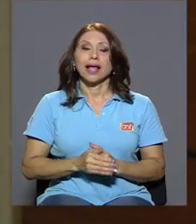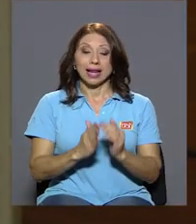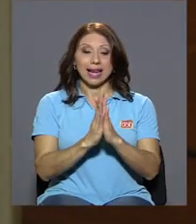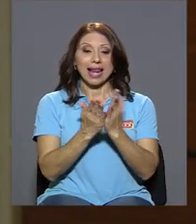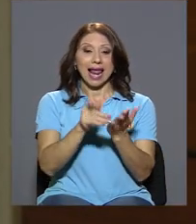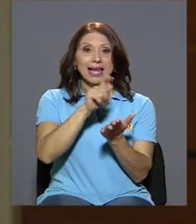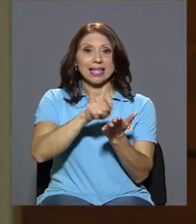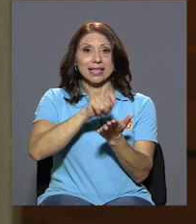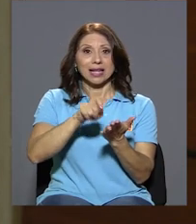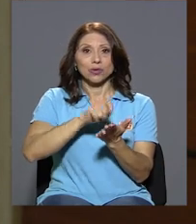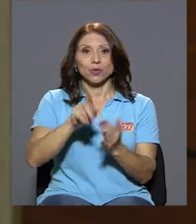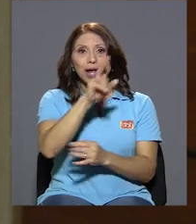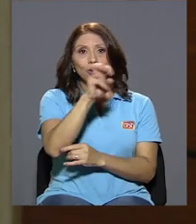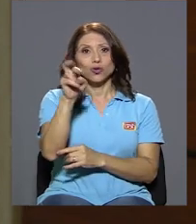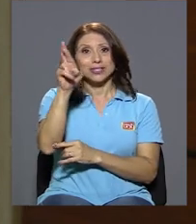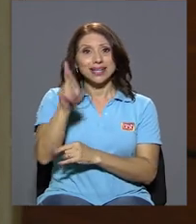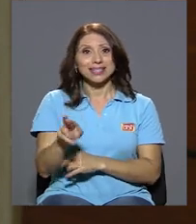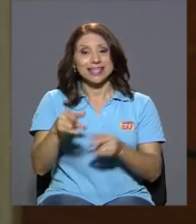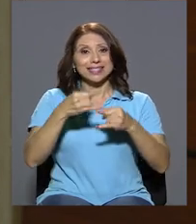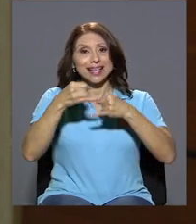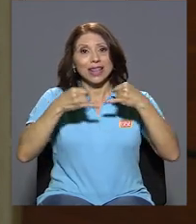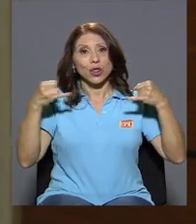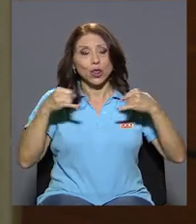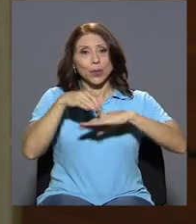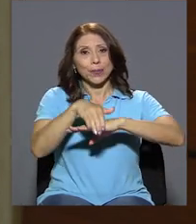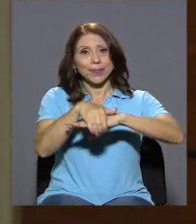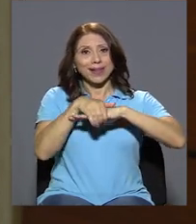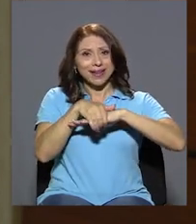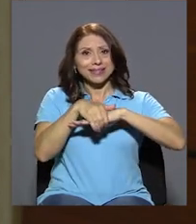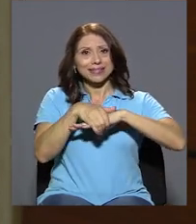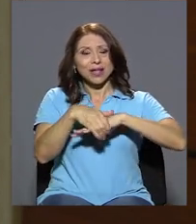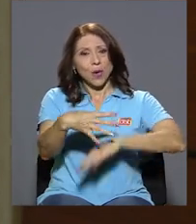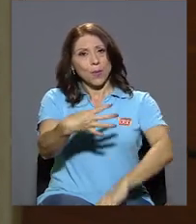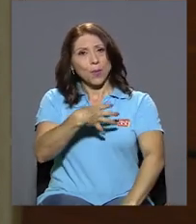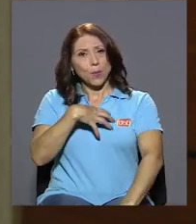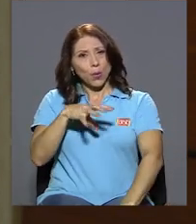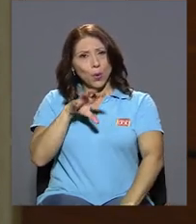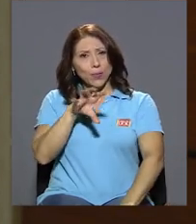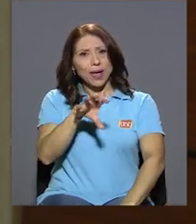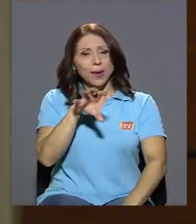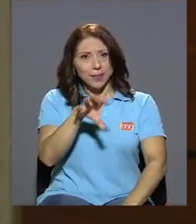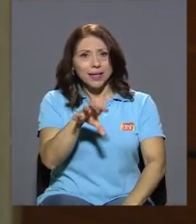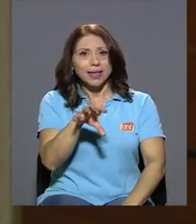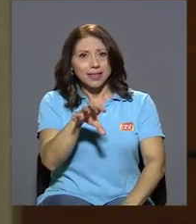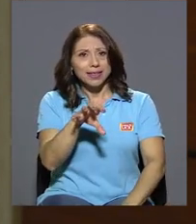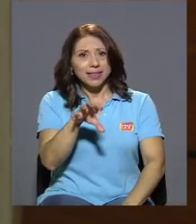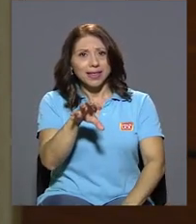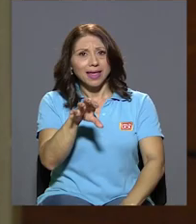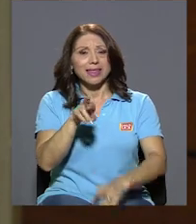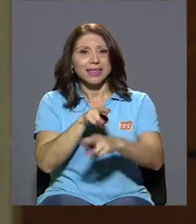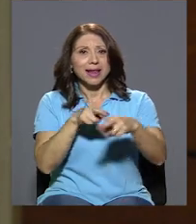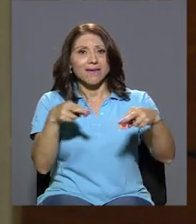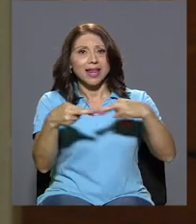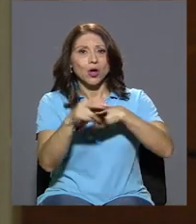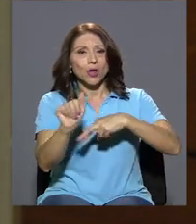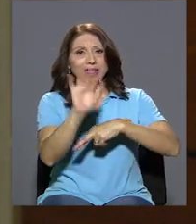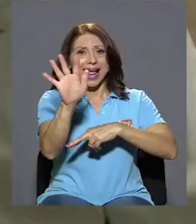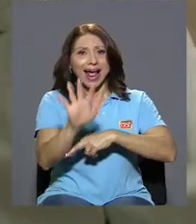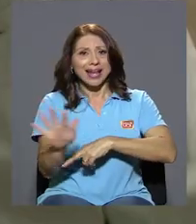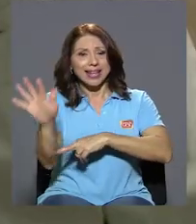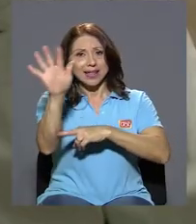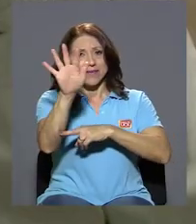y la literatura costarricense en inglés es propiamente de la región